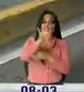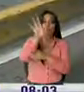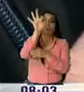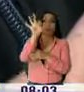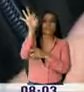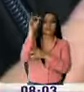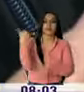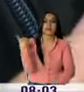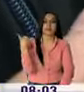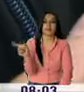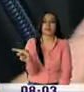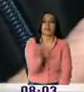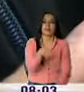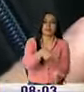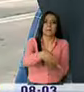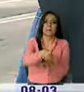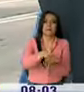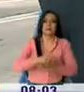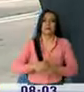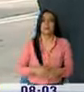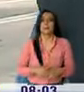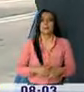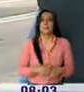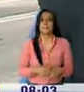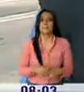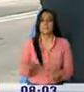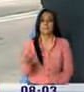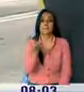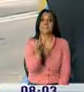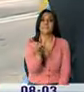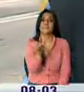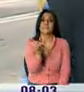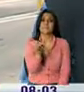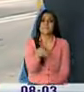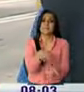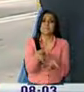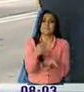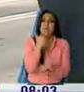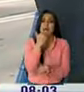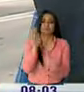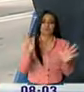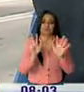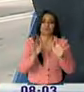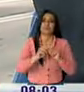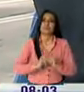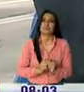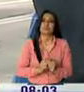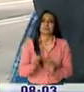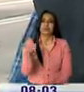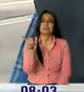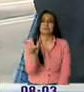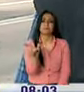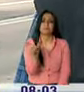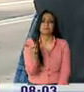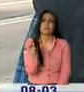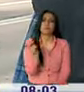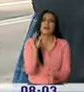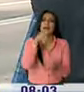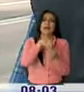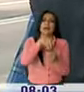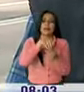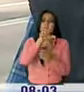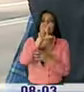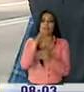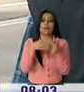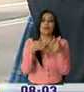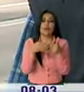dispositivo de cobro automático. El tag no tiene un costo relativo, lo que sí es una recarga de $30 que corresponden